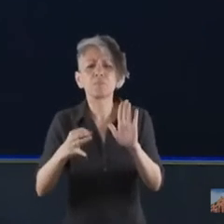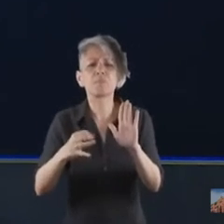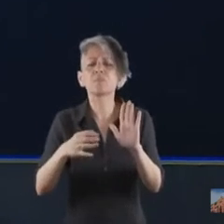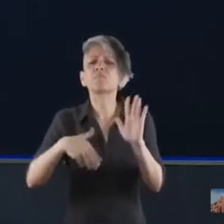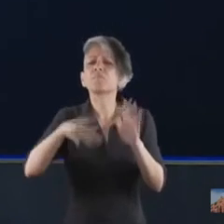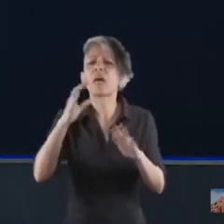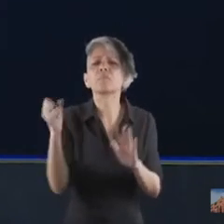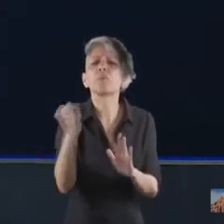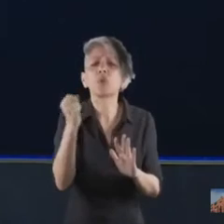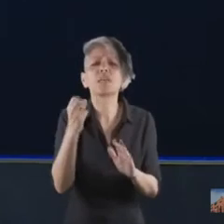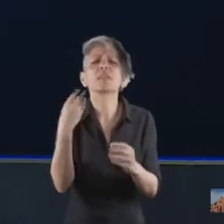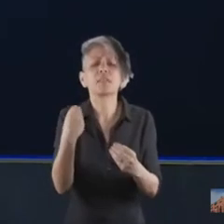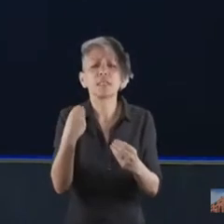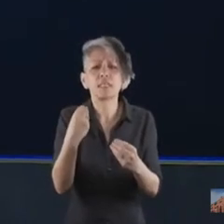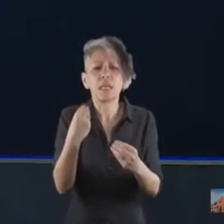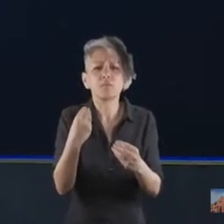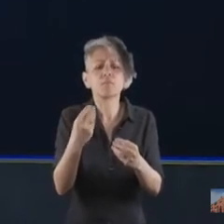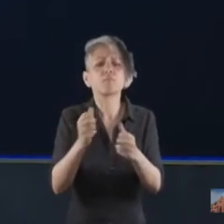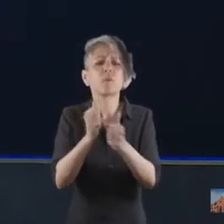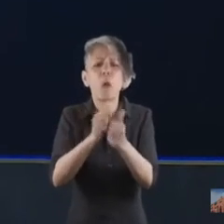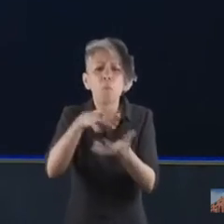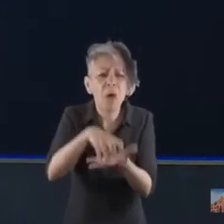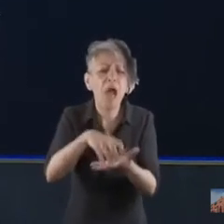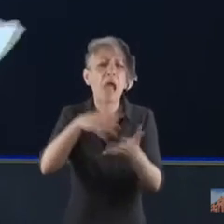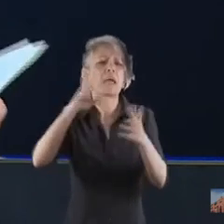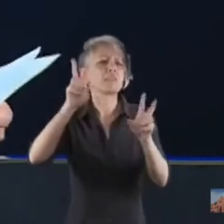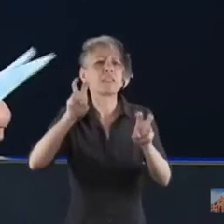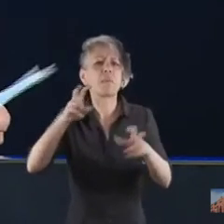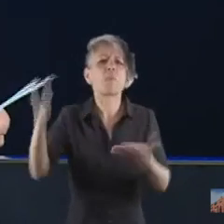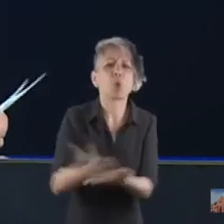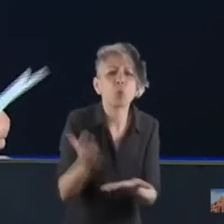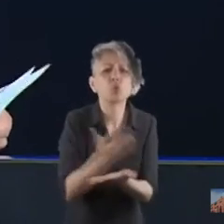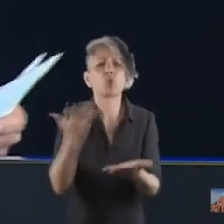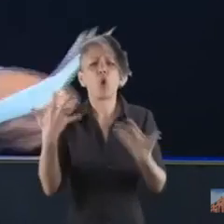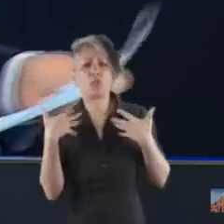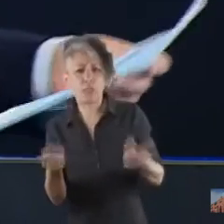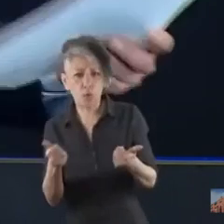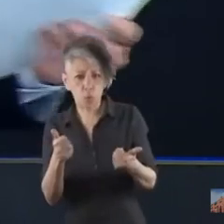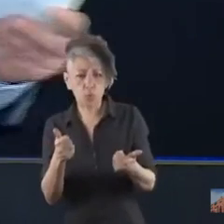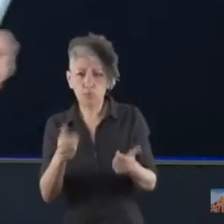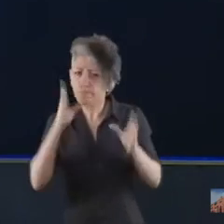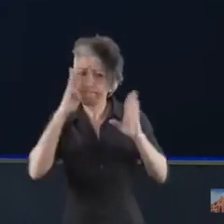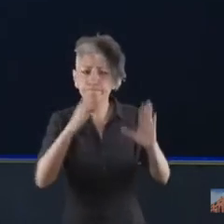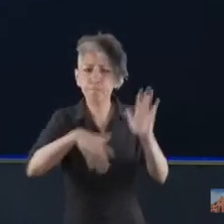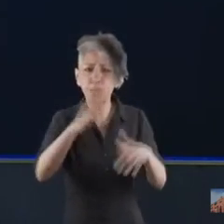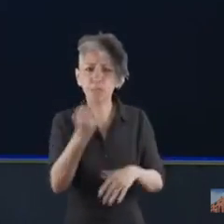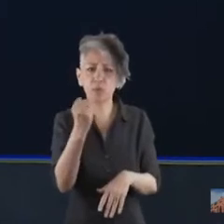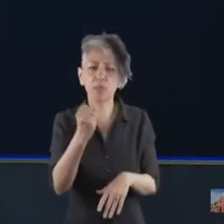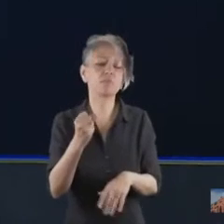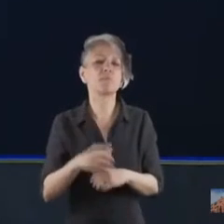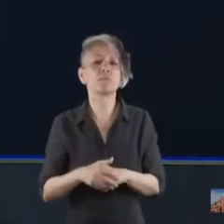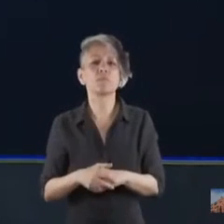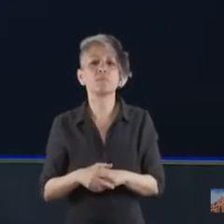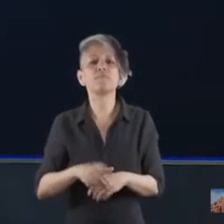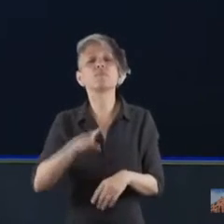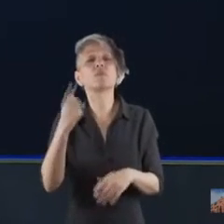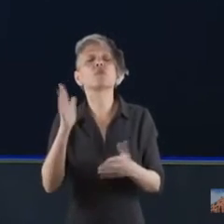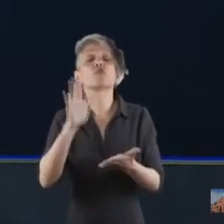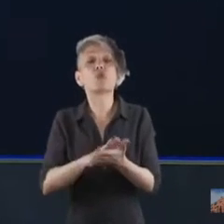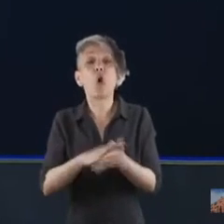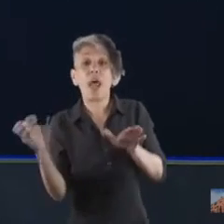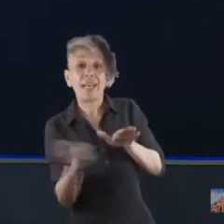las cadenas productivas y a las cuestiones de salud en el marco del fortalecimiento de reservas